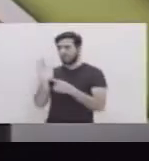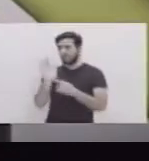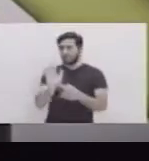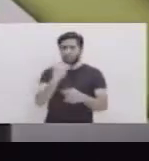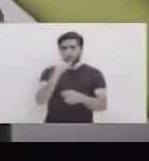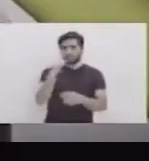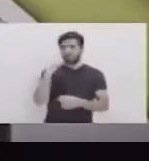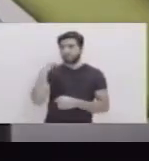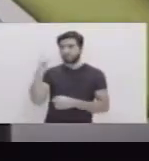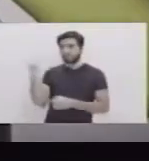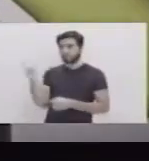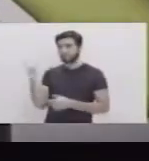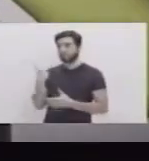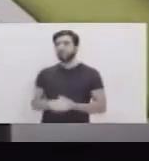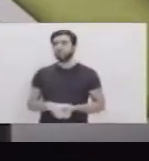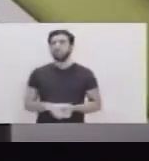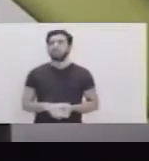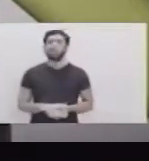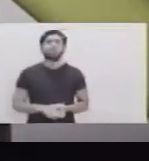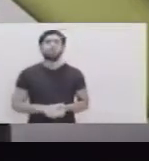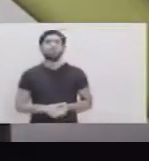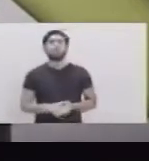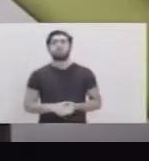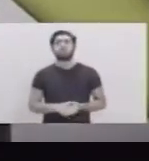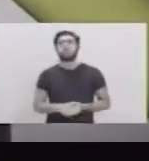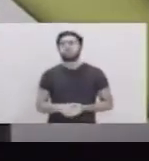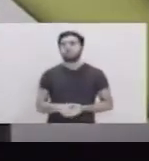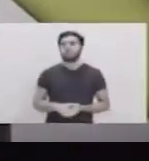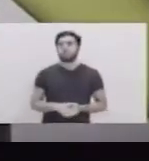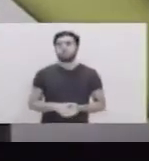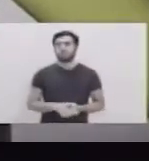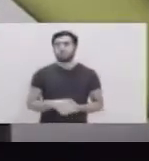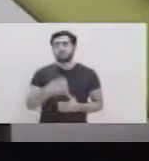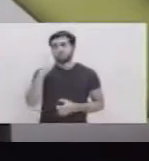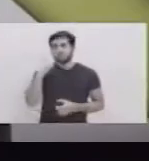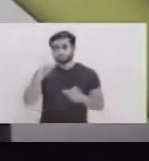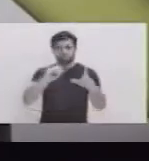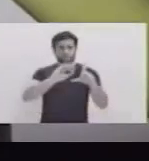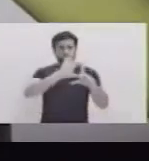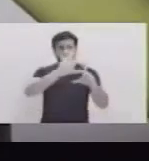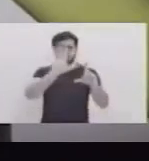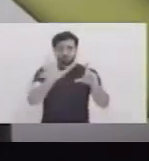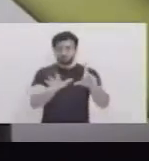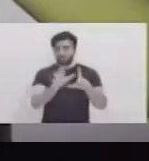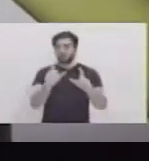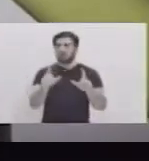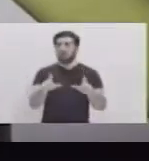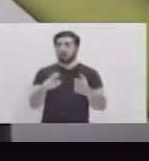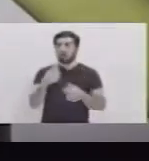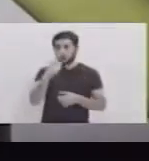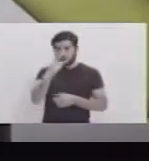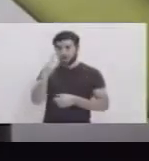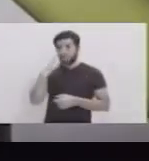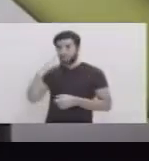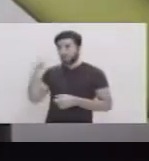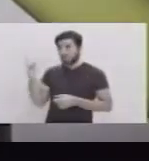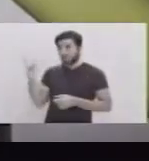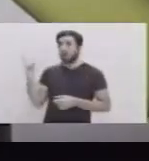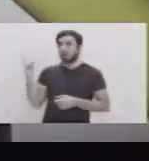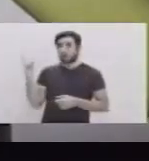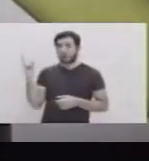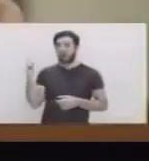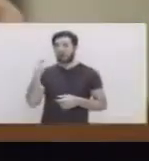Vamos a trabajar en uno más avanzado, el cual me permite tener cada uno de